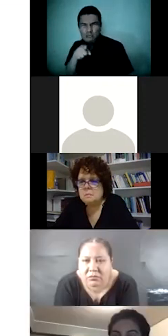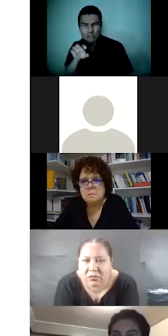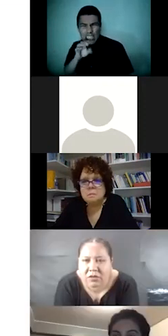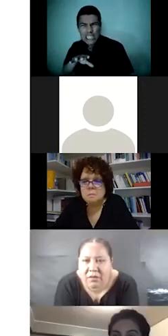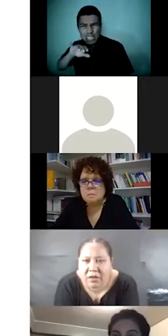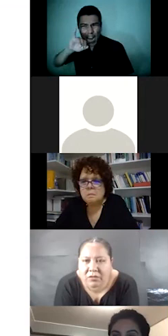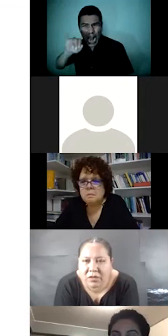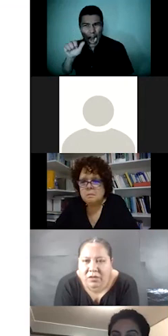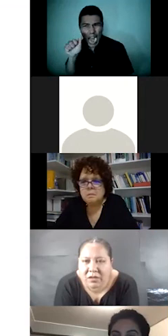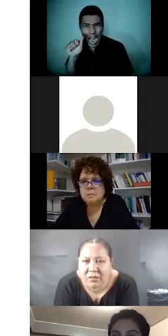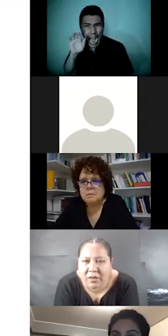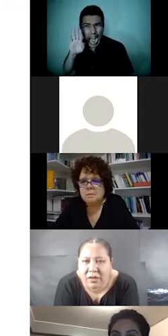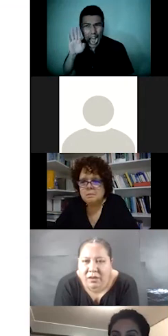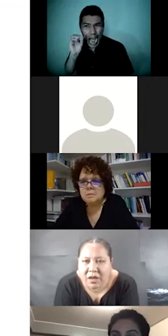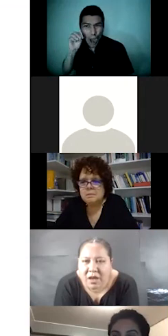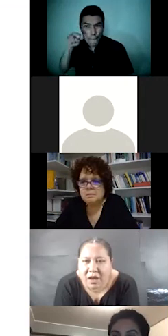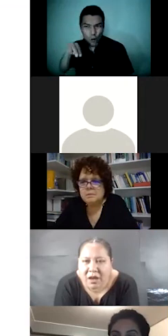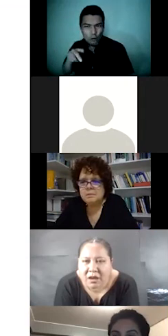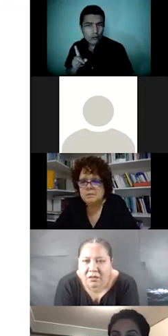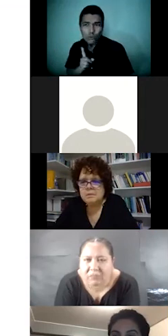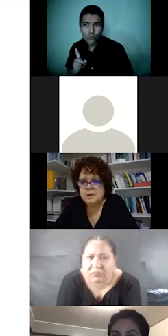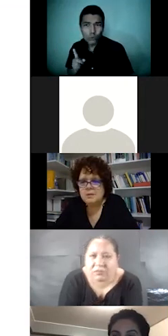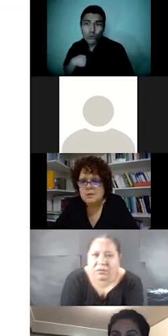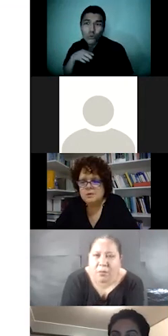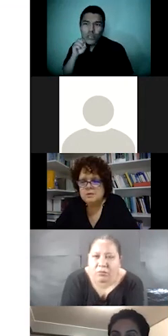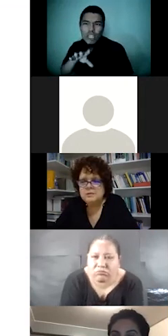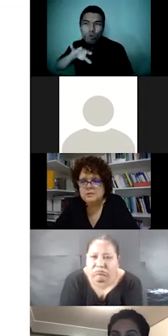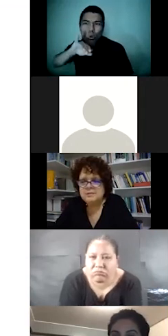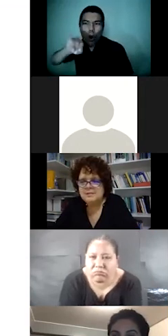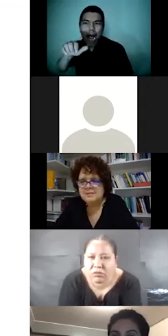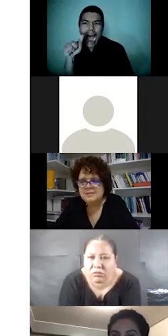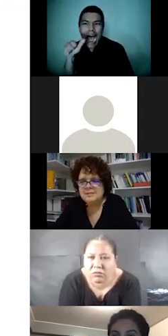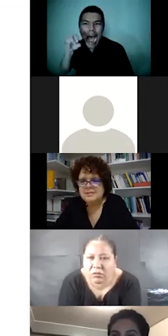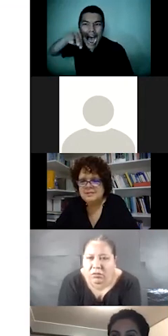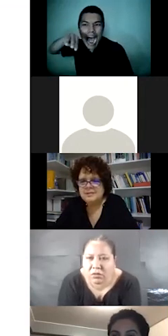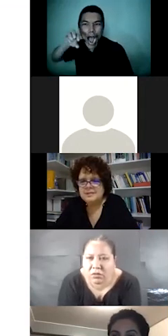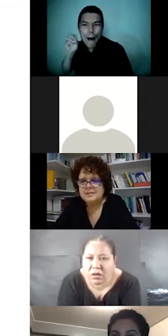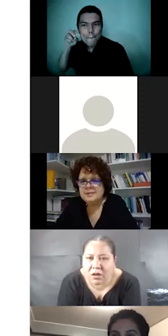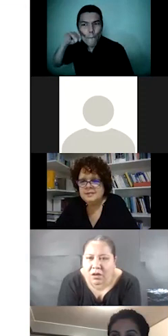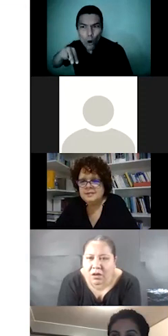Ustedes tratan de ver. Jabón. ¿No?